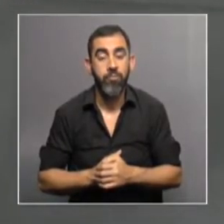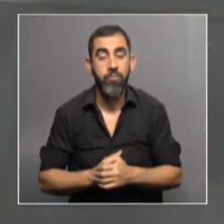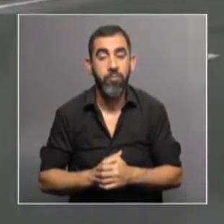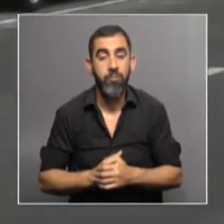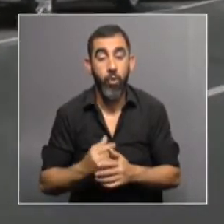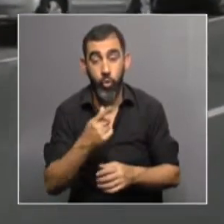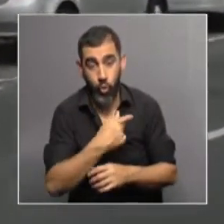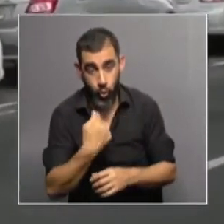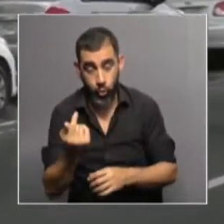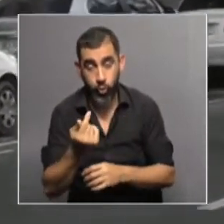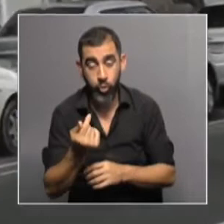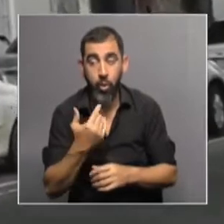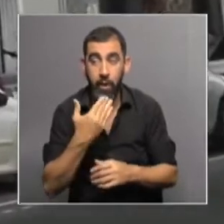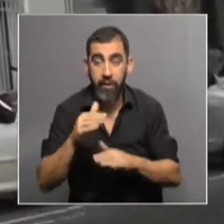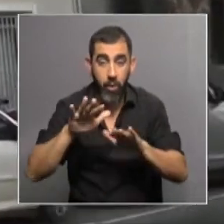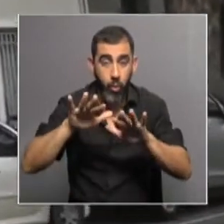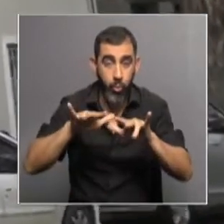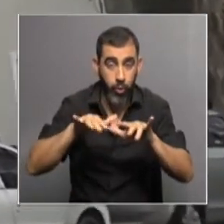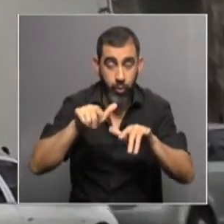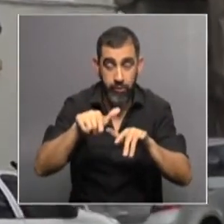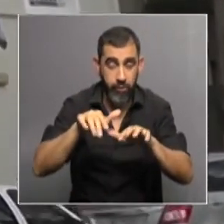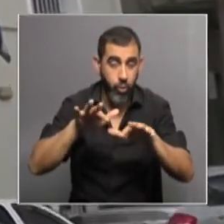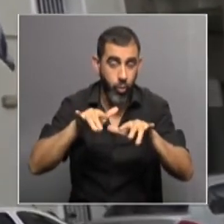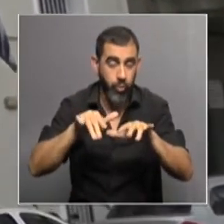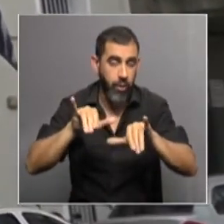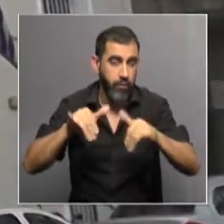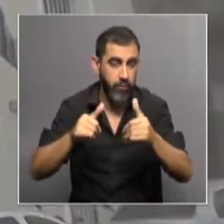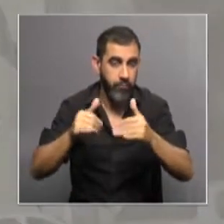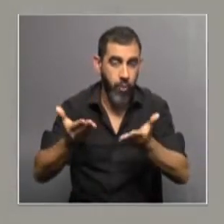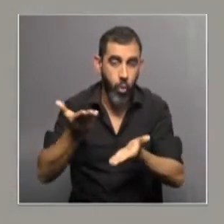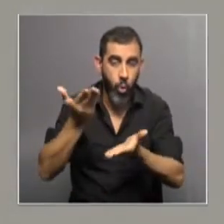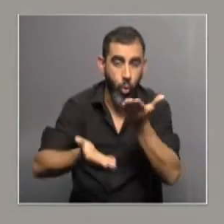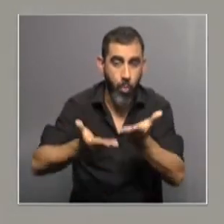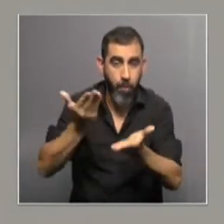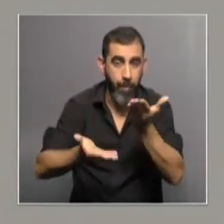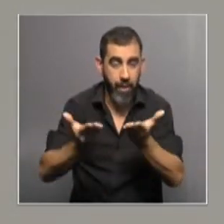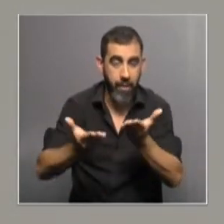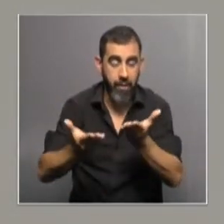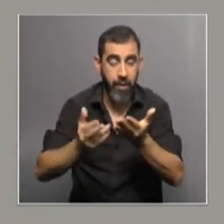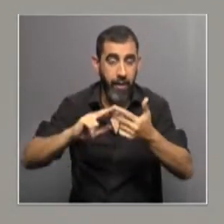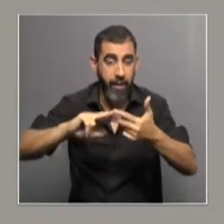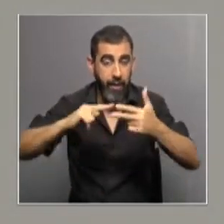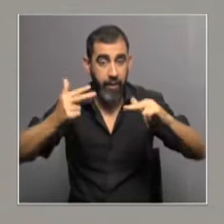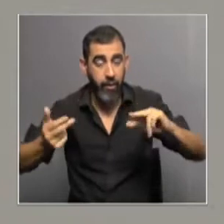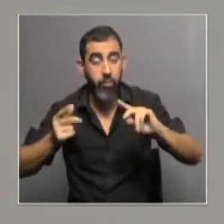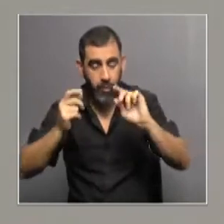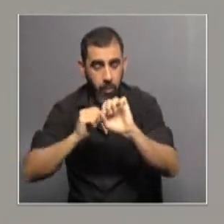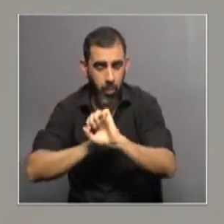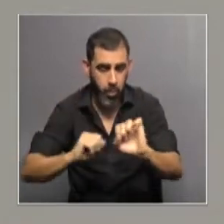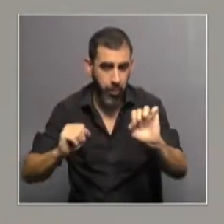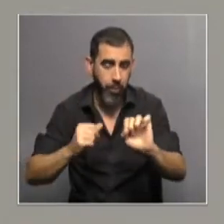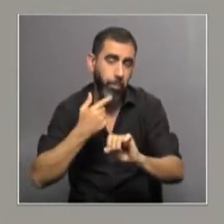nosotros con el uso del software como este software hace confrontaciones electrónicas de perfiles genéticos también le podemos dar